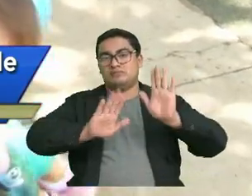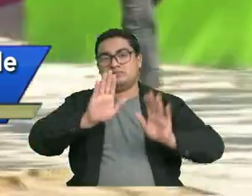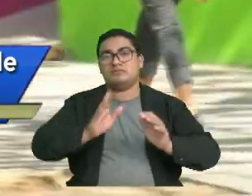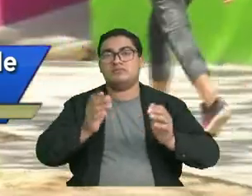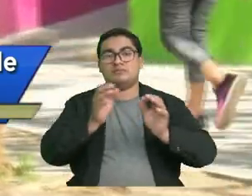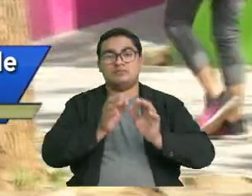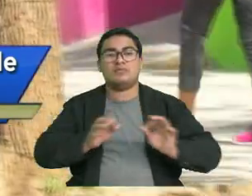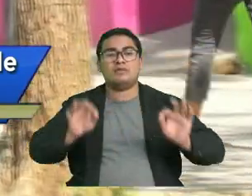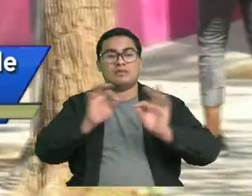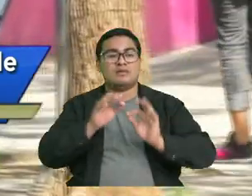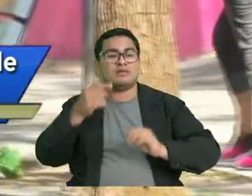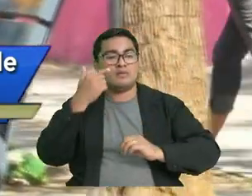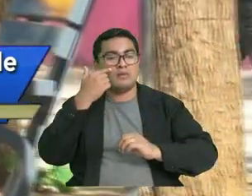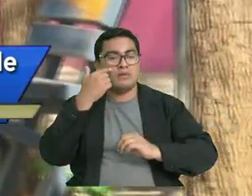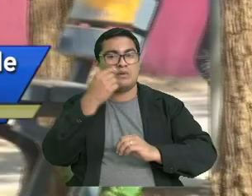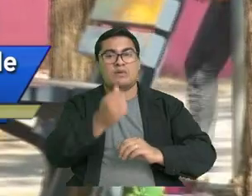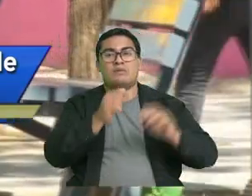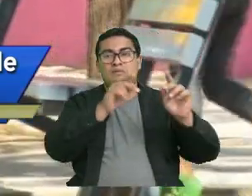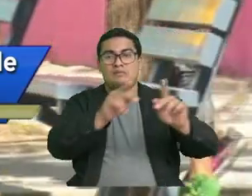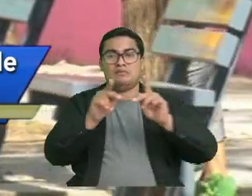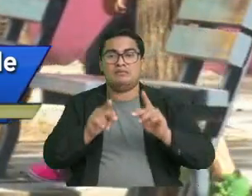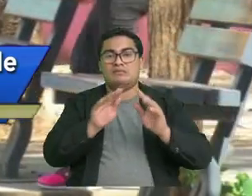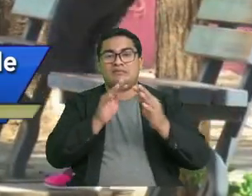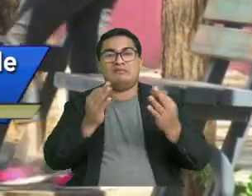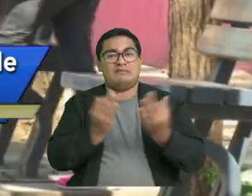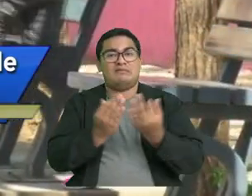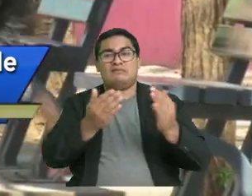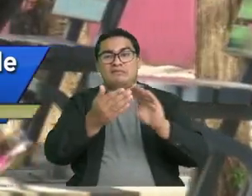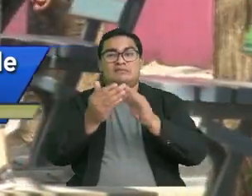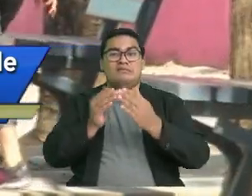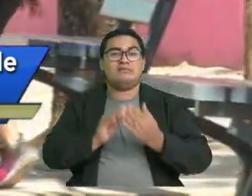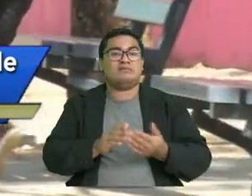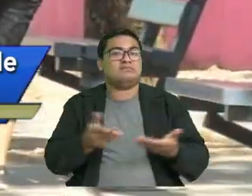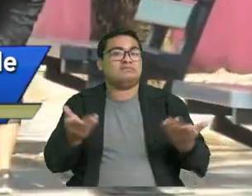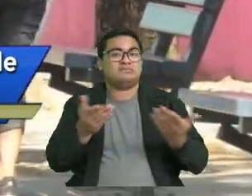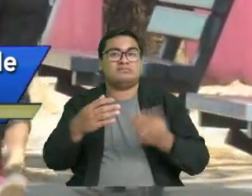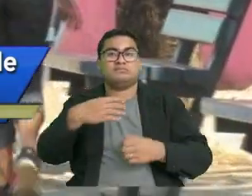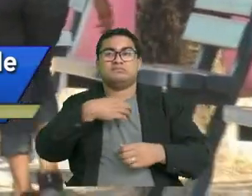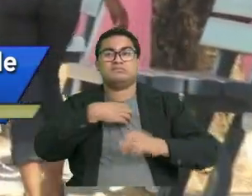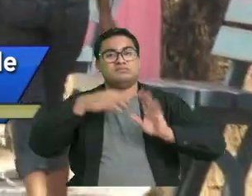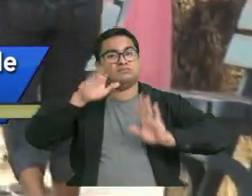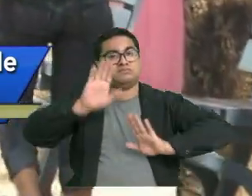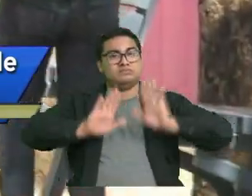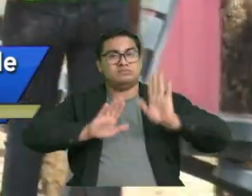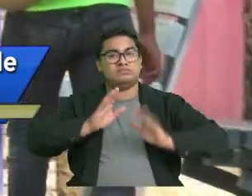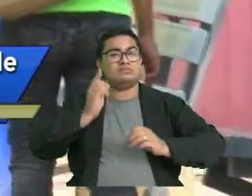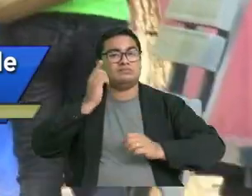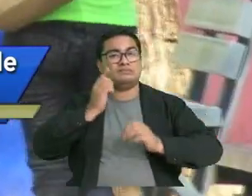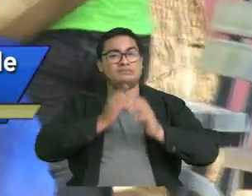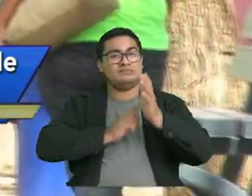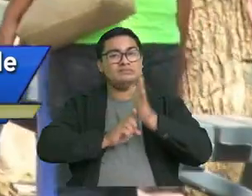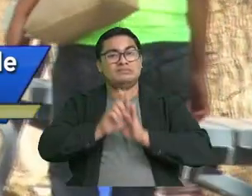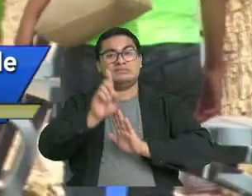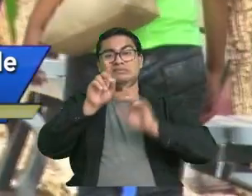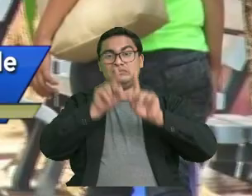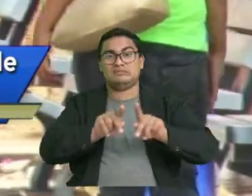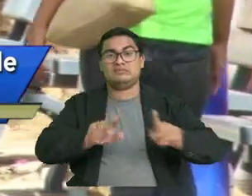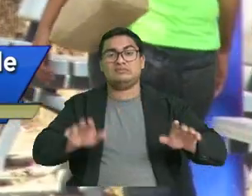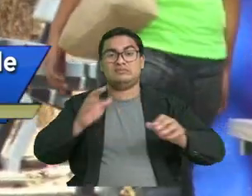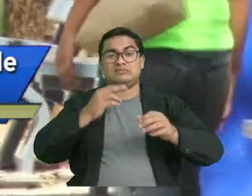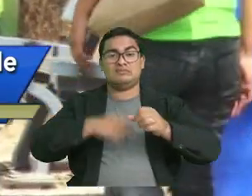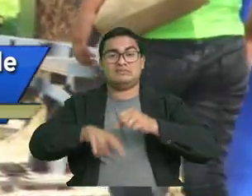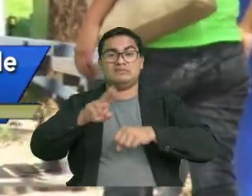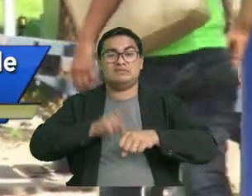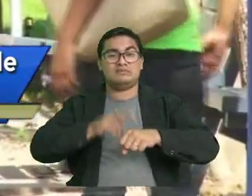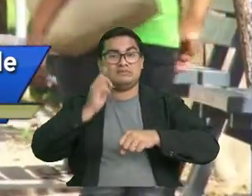constitución reconoce a la persona, a la familia y la comunidad como protagonista del desarrollo del Plan Nacional de